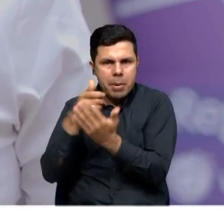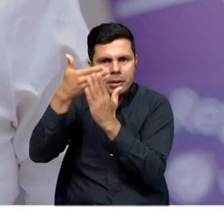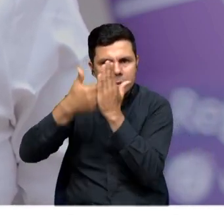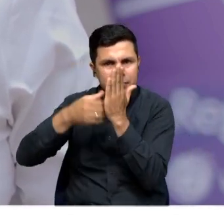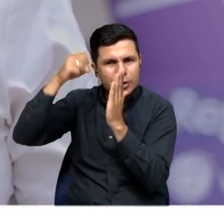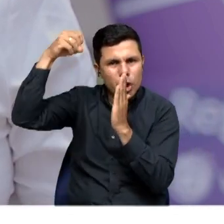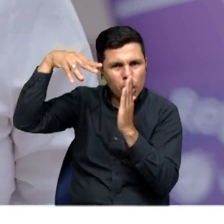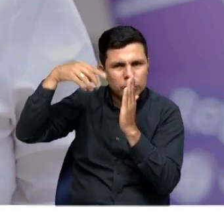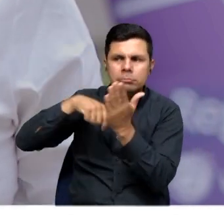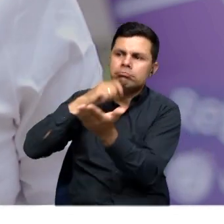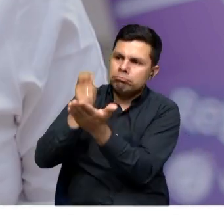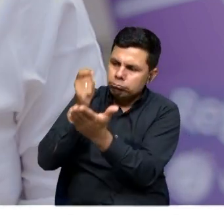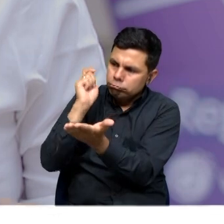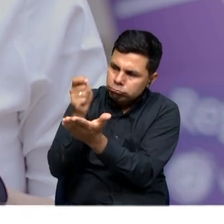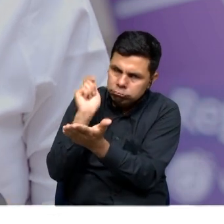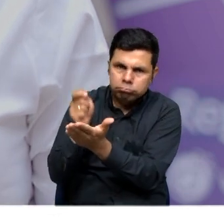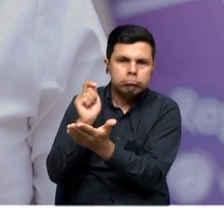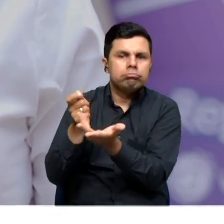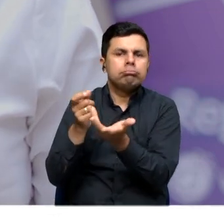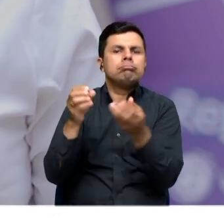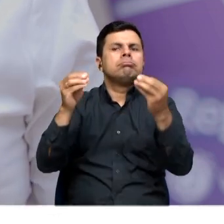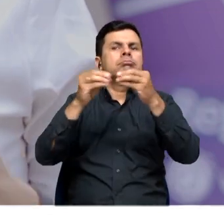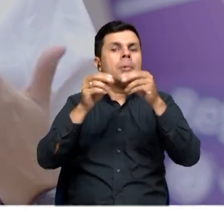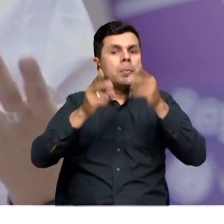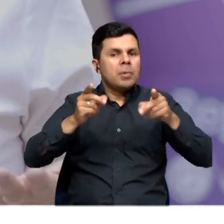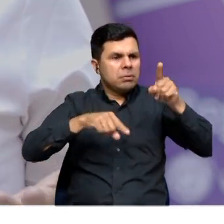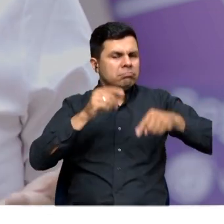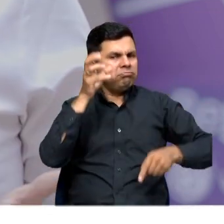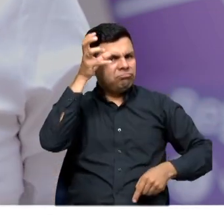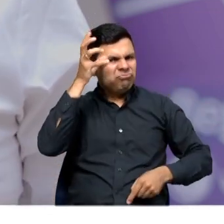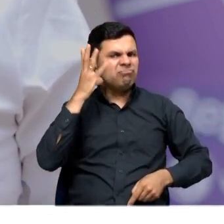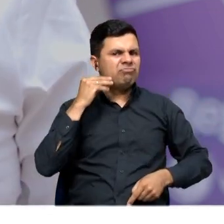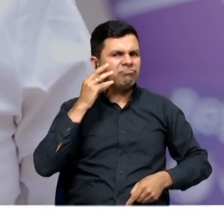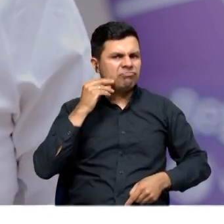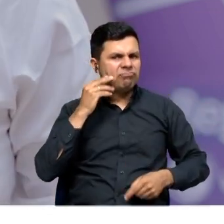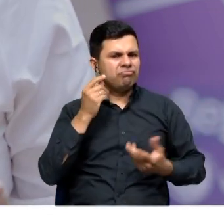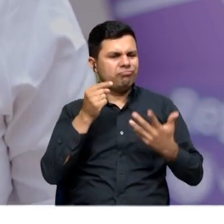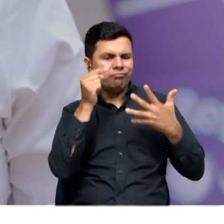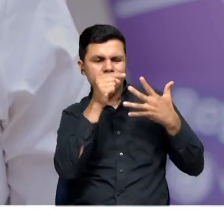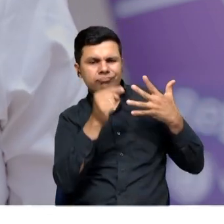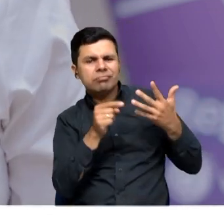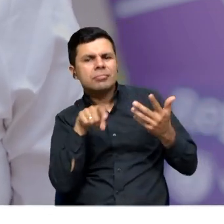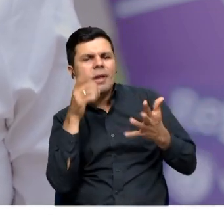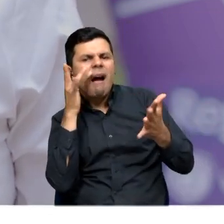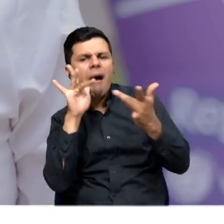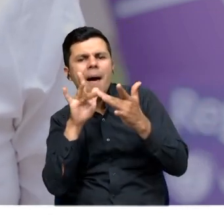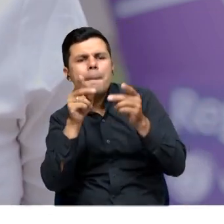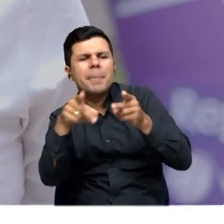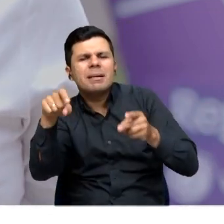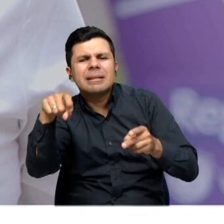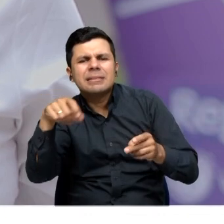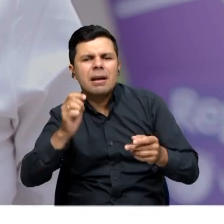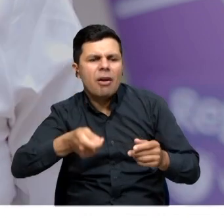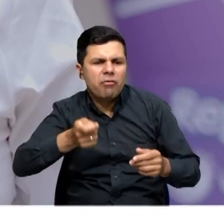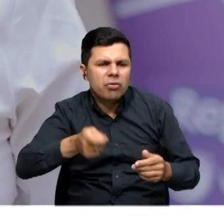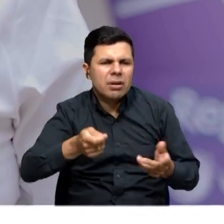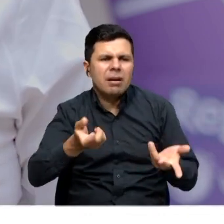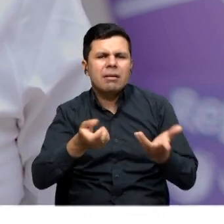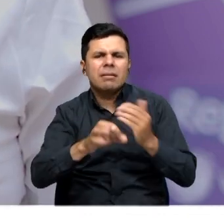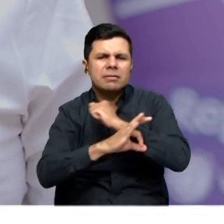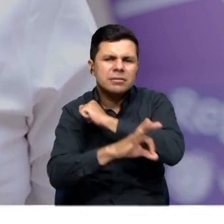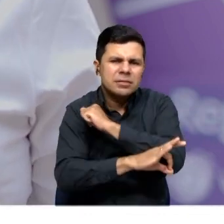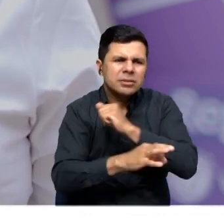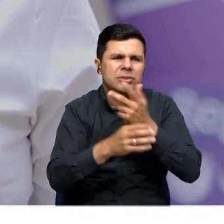energía. Tenemos también la atención de ejecutivos directamente asociados a las necesidades de nuestros clientes con atención